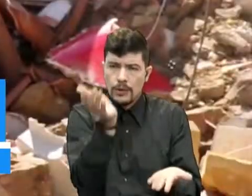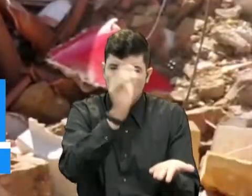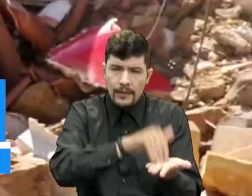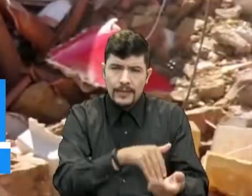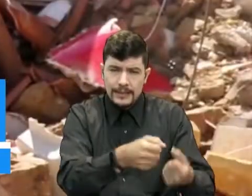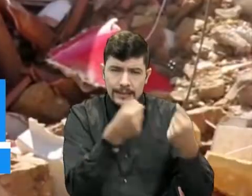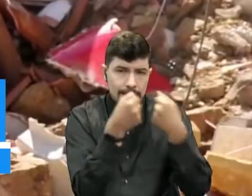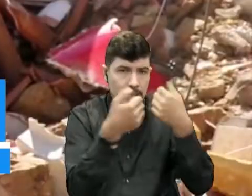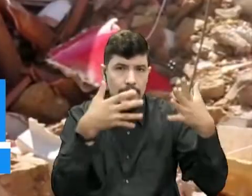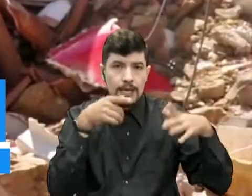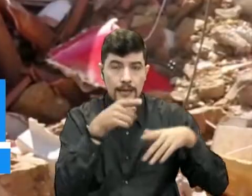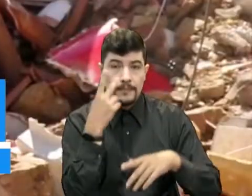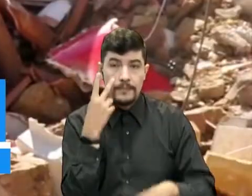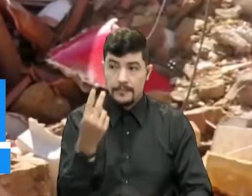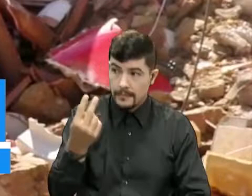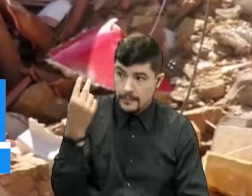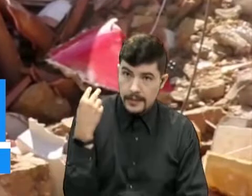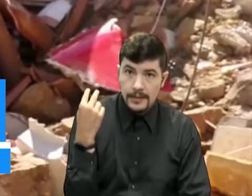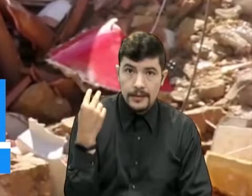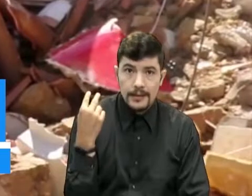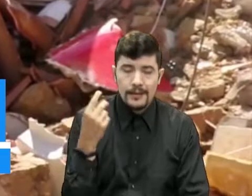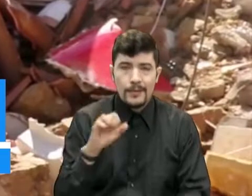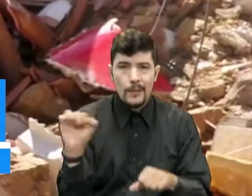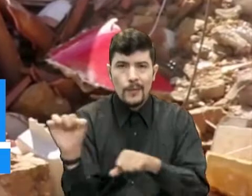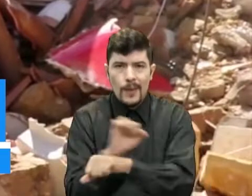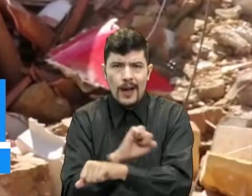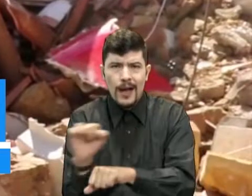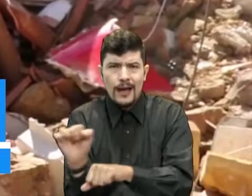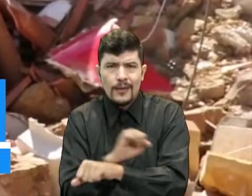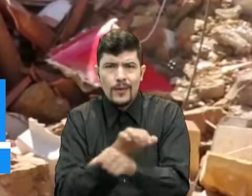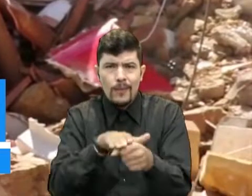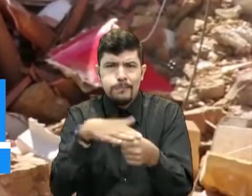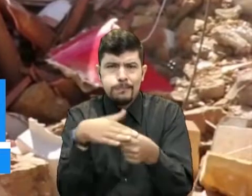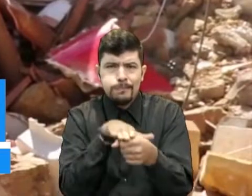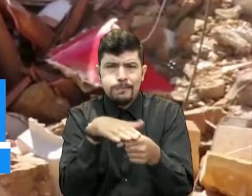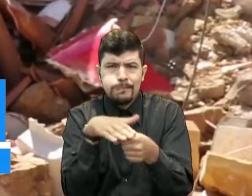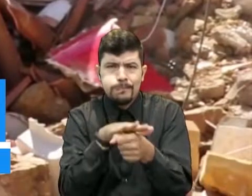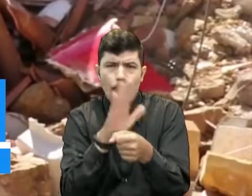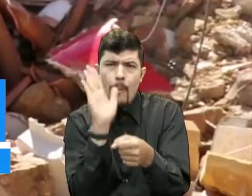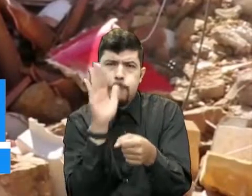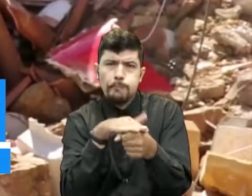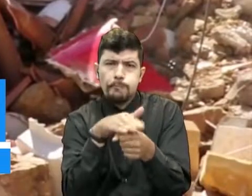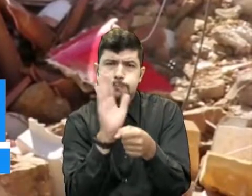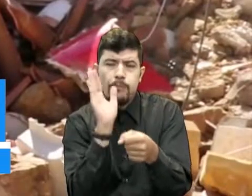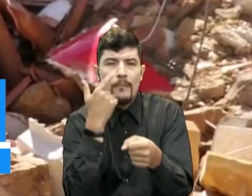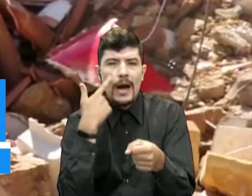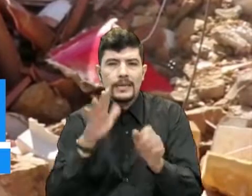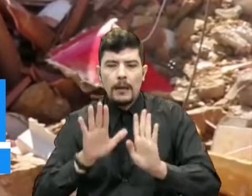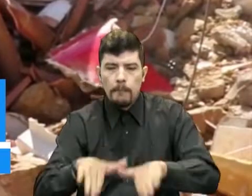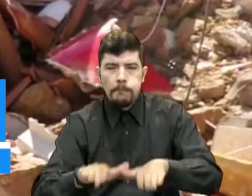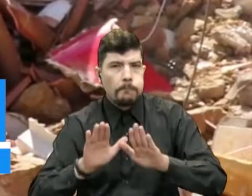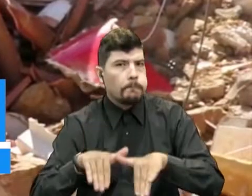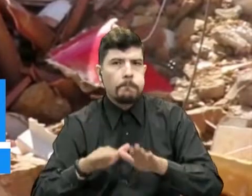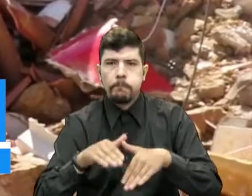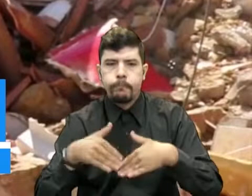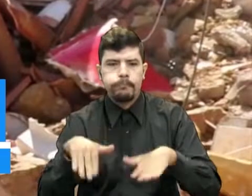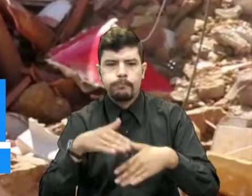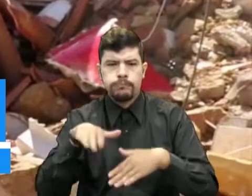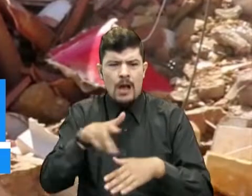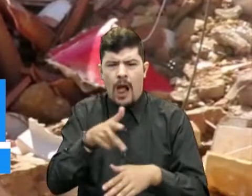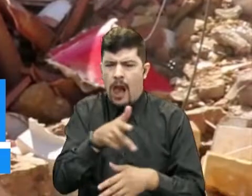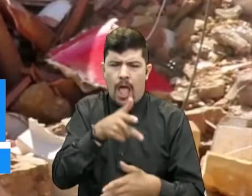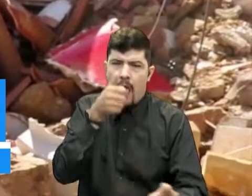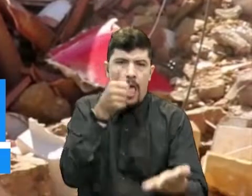de tránsito. Como ven a mis espaldas, un vehículo de carga tipo volqueta, al parecer se quedó sin frenos, colisionando contra